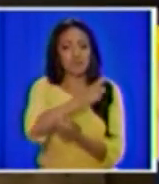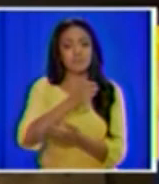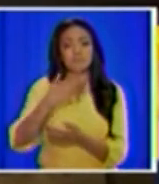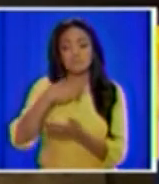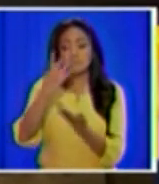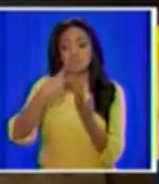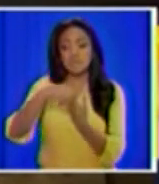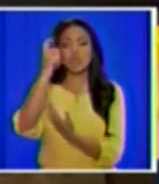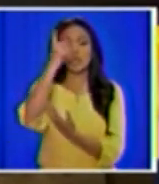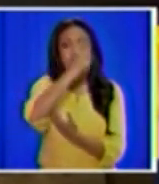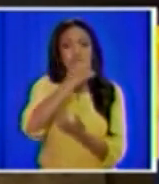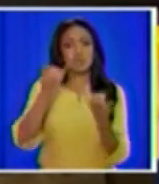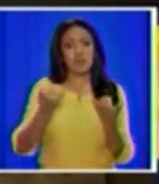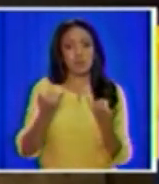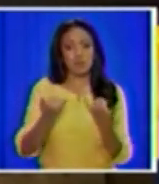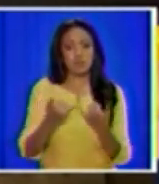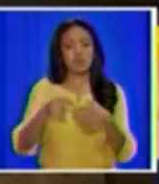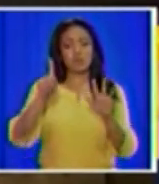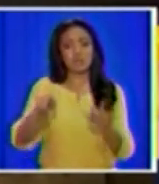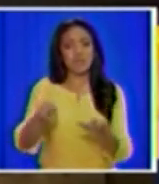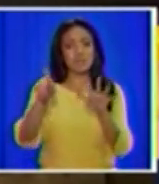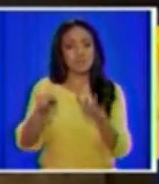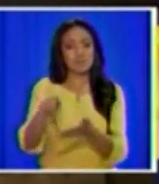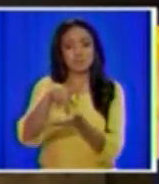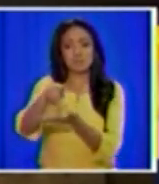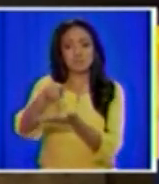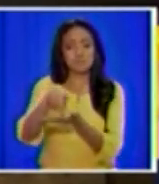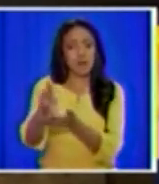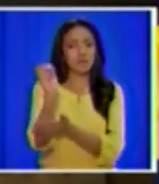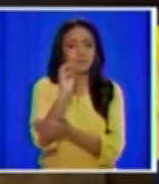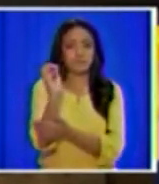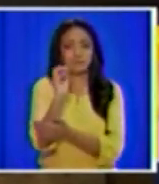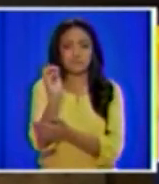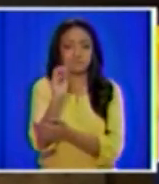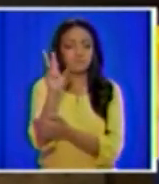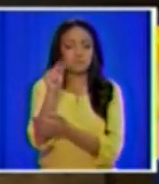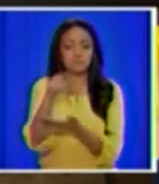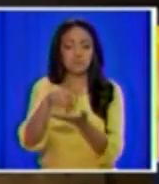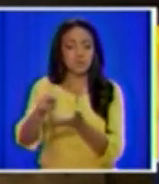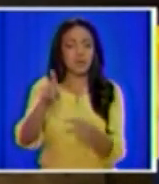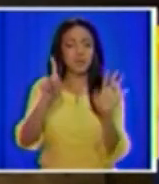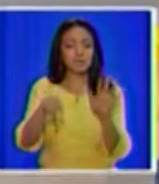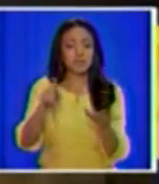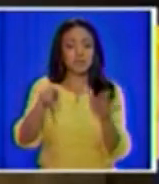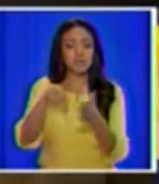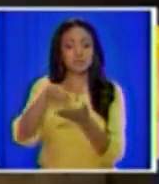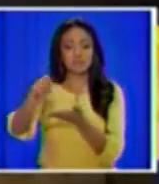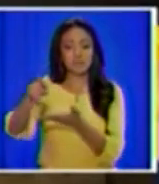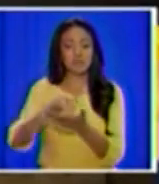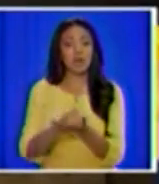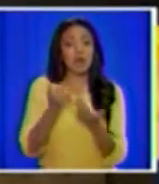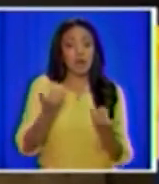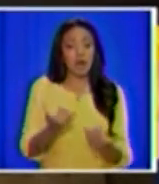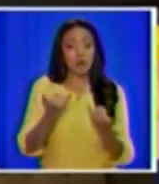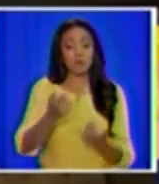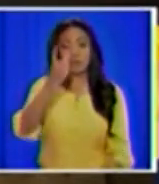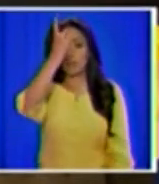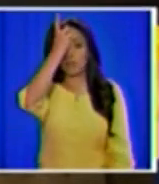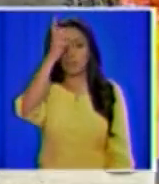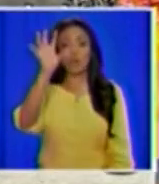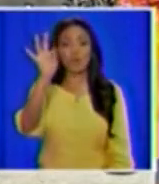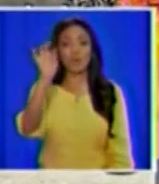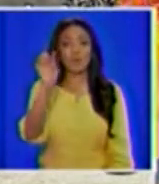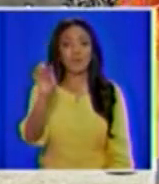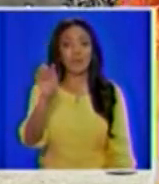crisis. Son 6 meses que no le han pasado la manutención. Ahorita una deuda de